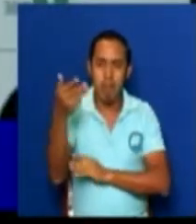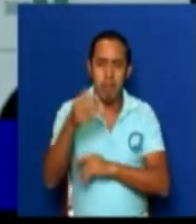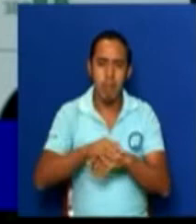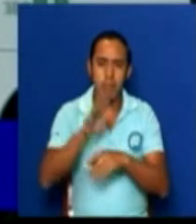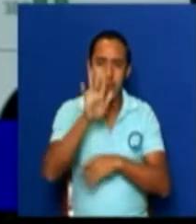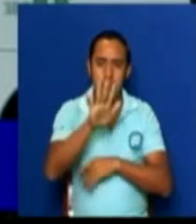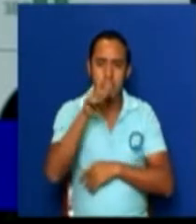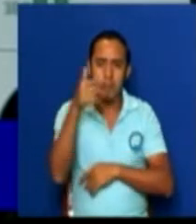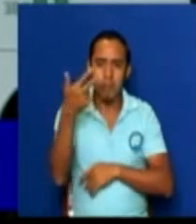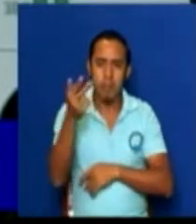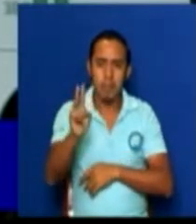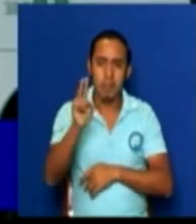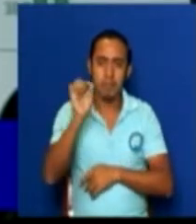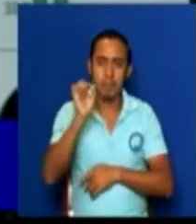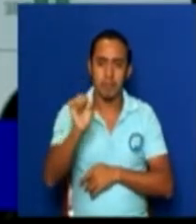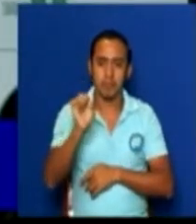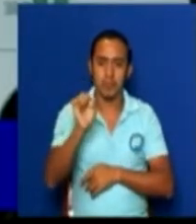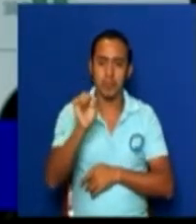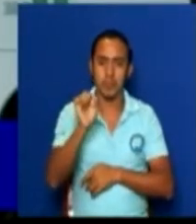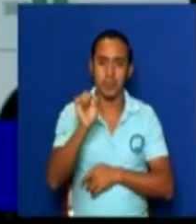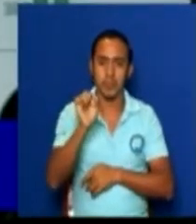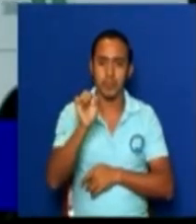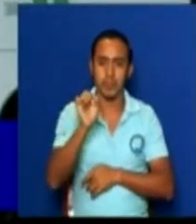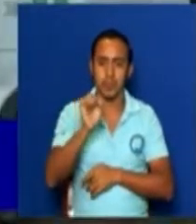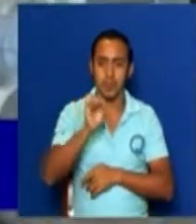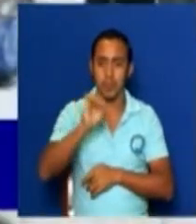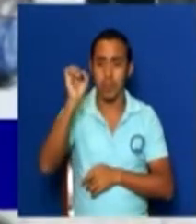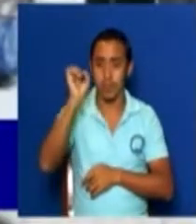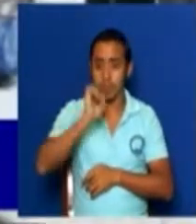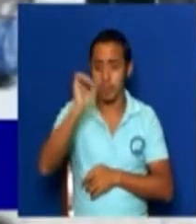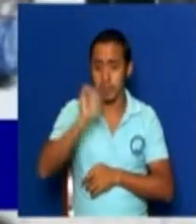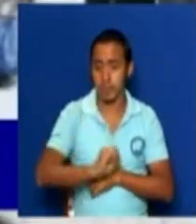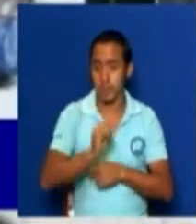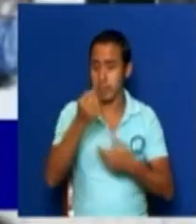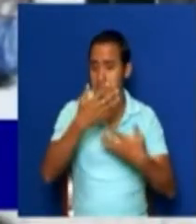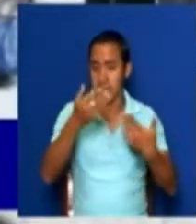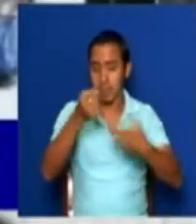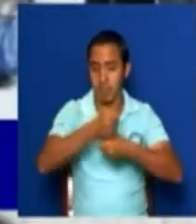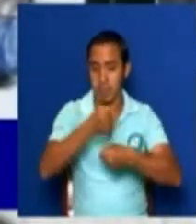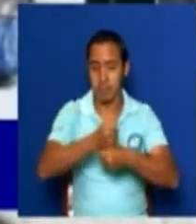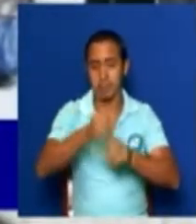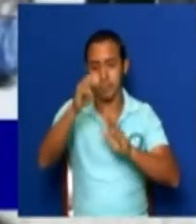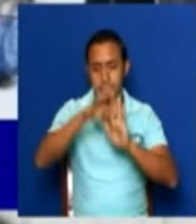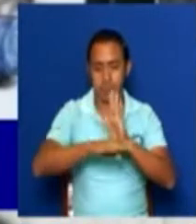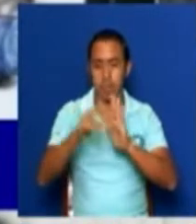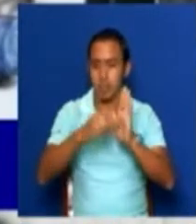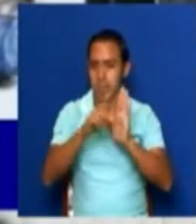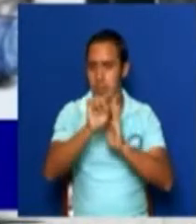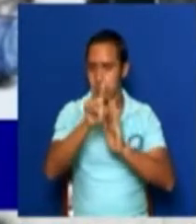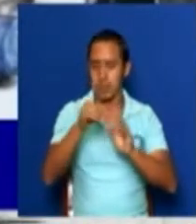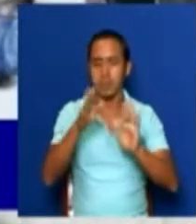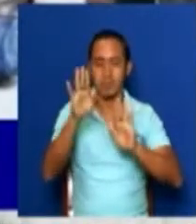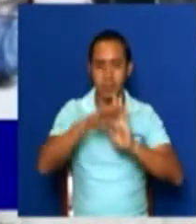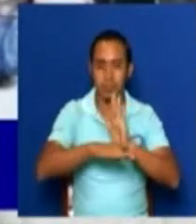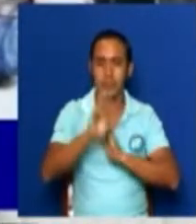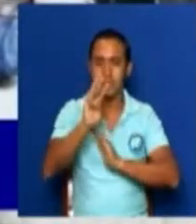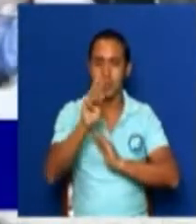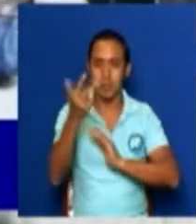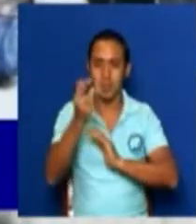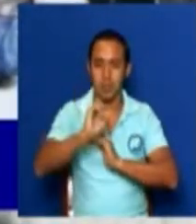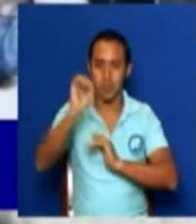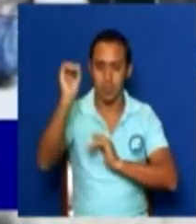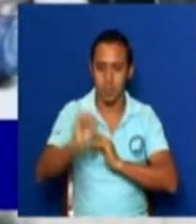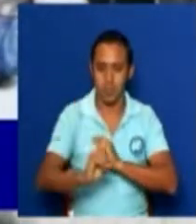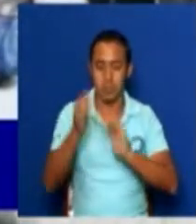un 52% de mujeres que estaban no activas y en el 2012 eso se redujo a 38%, es decir, que